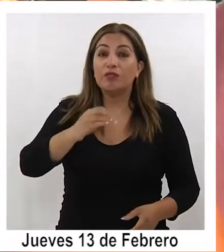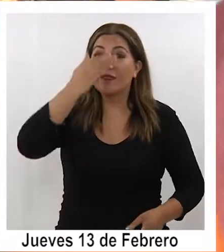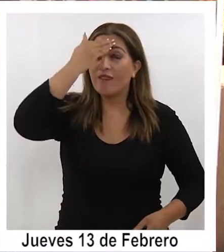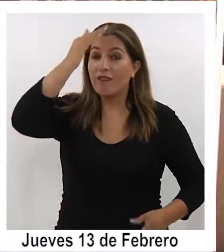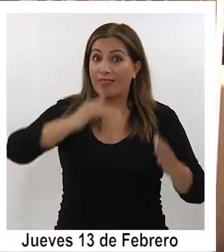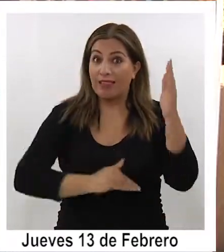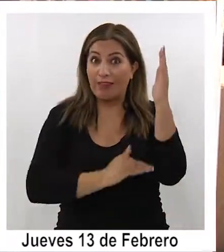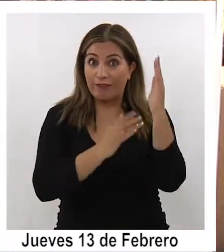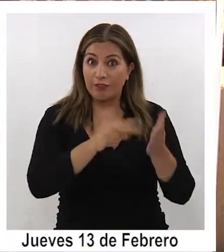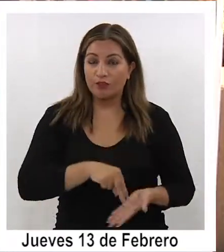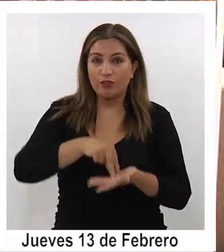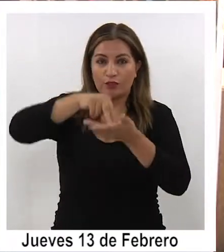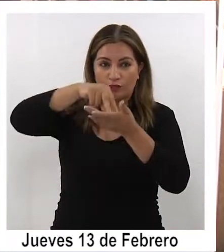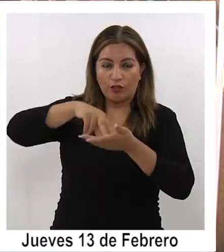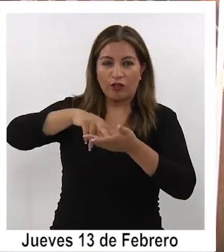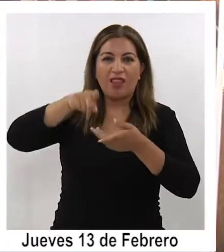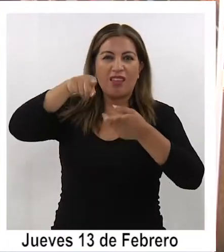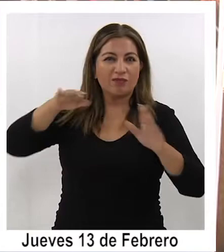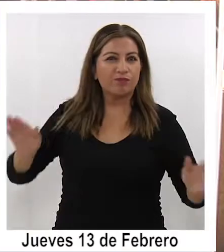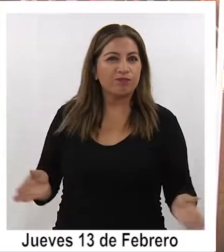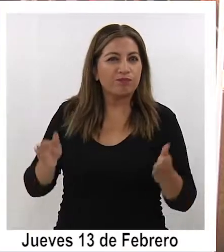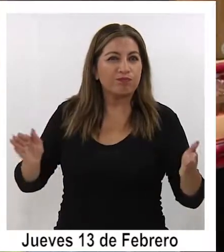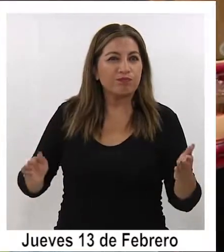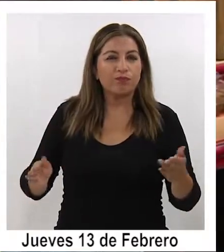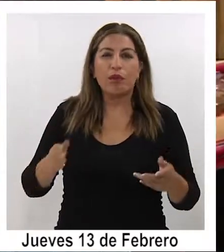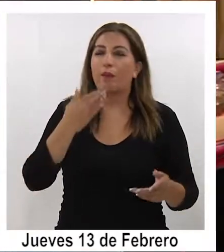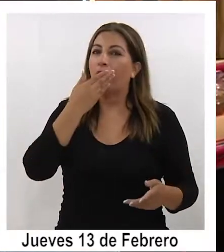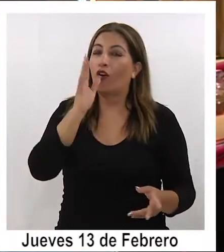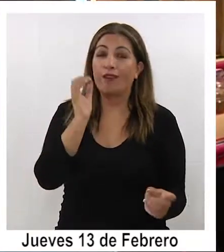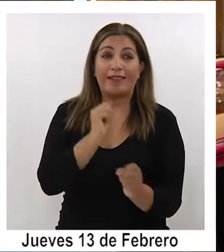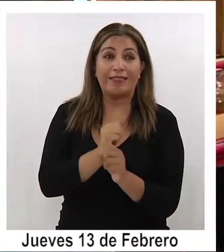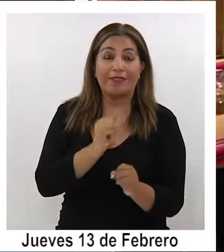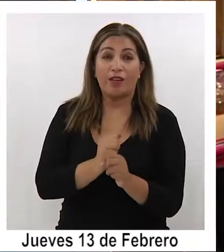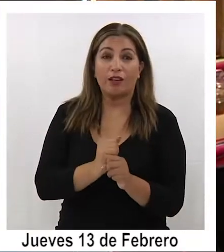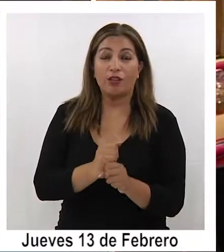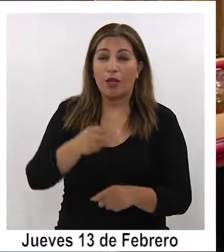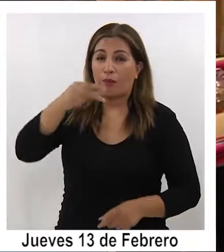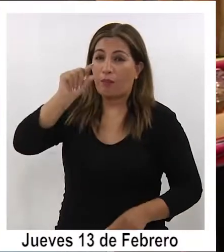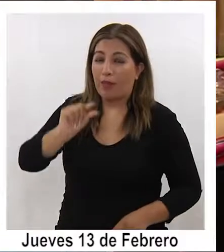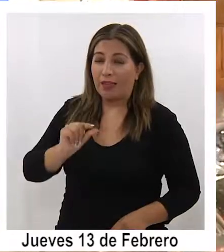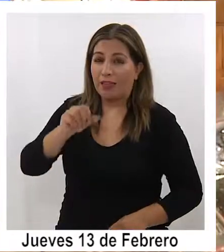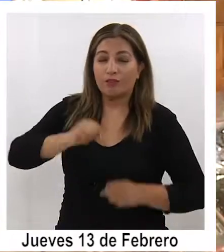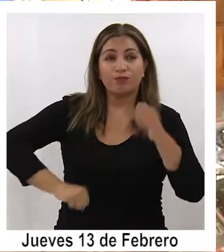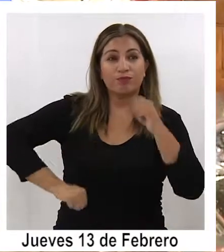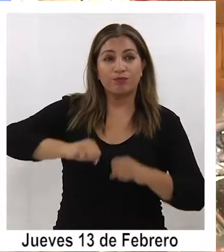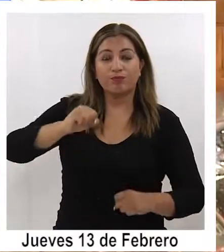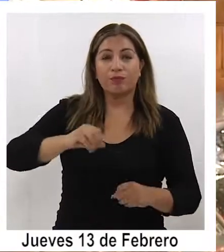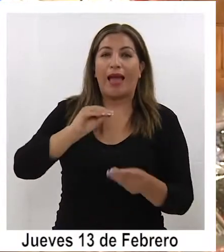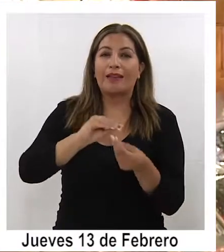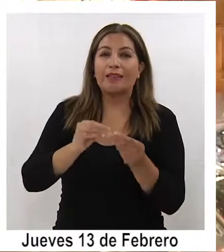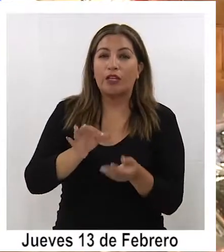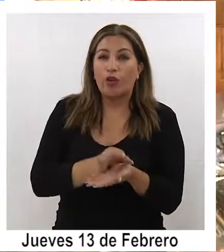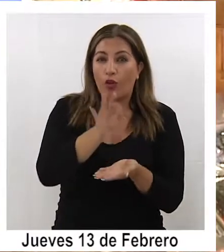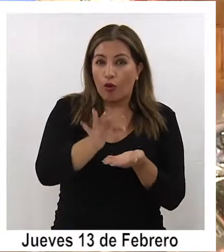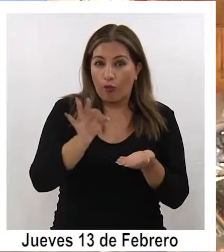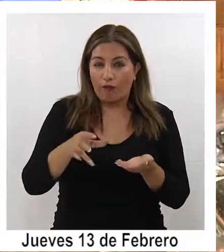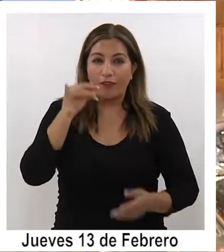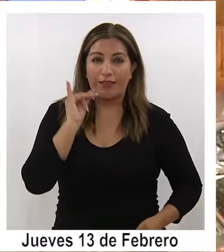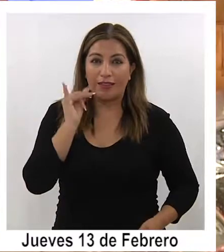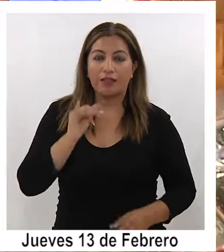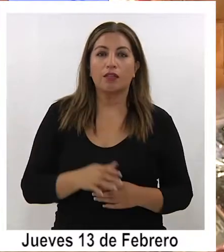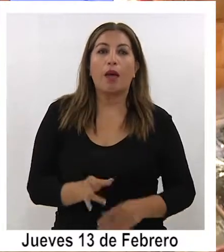edificio de convenciones de SOFRI, lo que potenciará la cadena productiva de los pequeños productores y artesanos de los pueblos del interior.